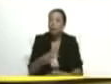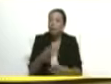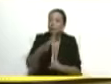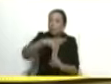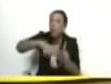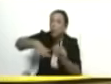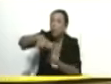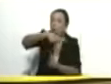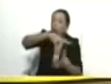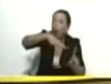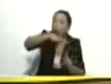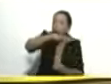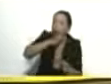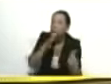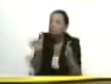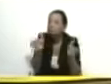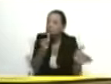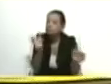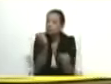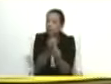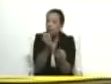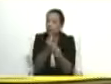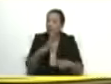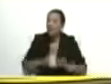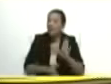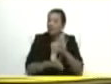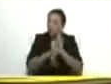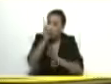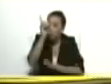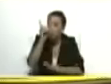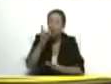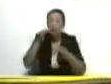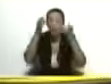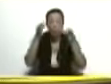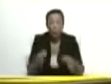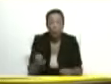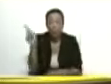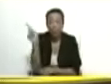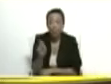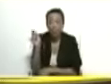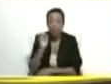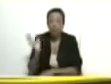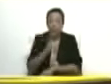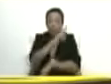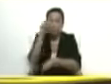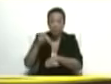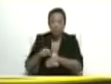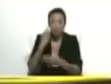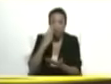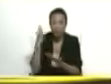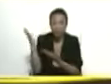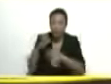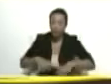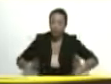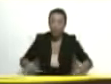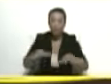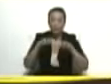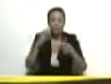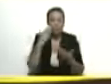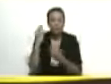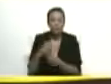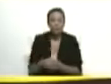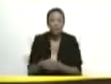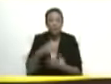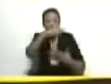y poderosos caminos de trabajo a desarrollar por todas las diputadas y todos los diputados de la Asamblea Nacional. Por